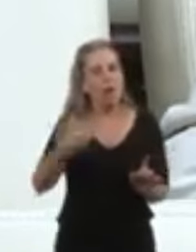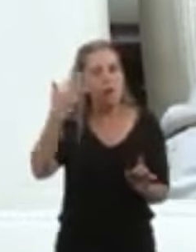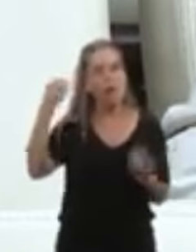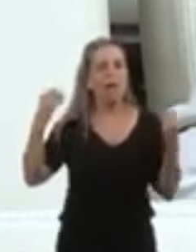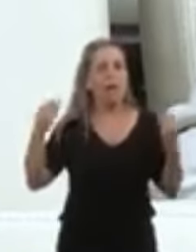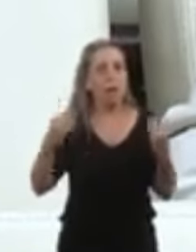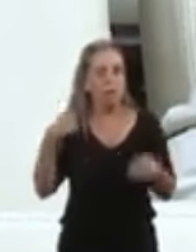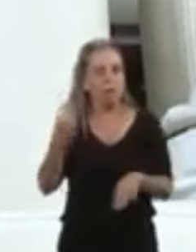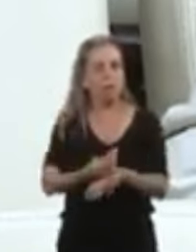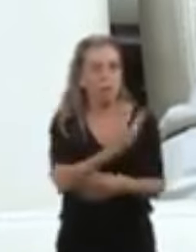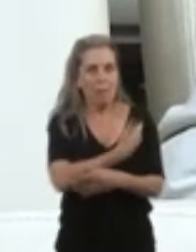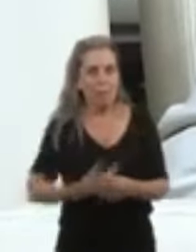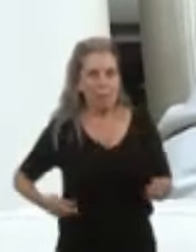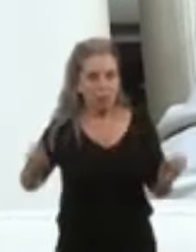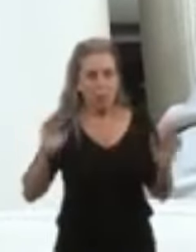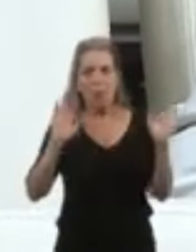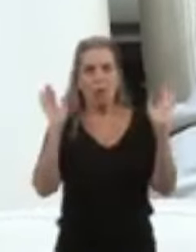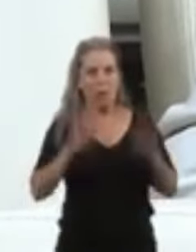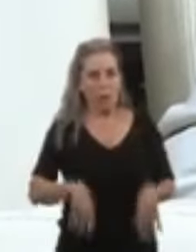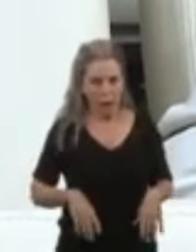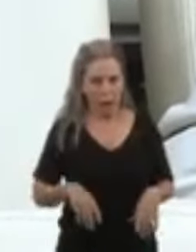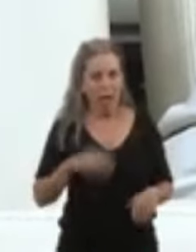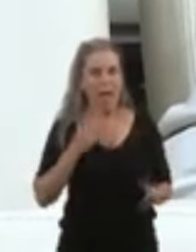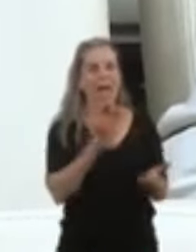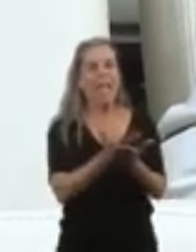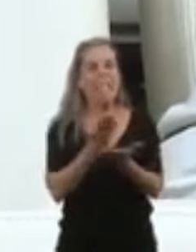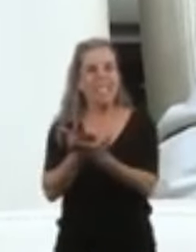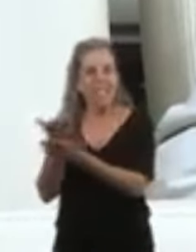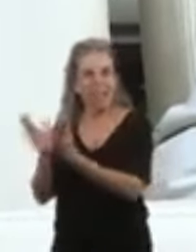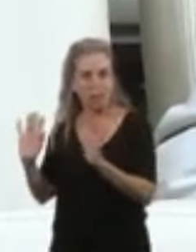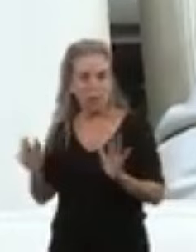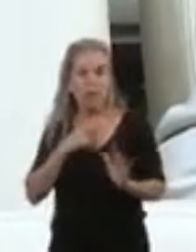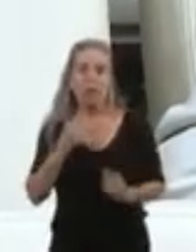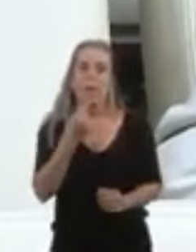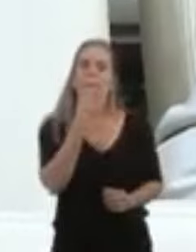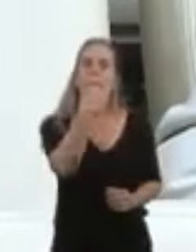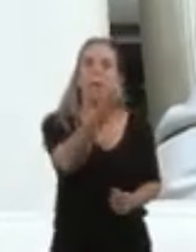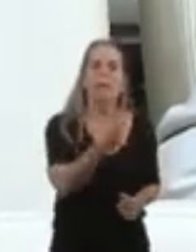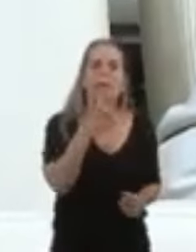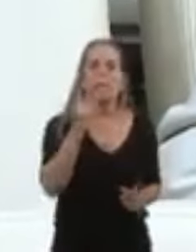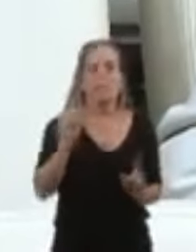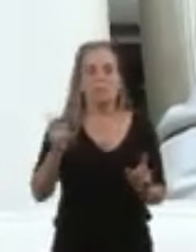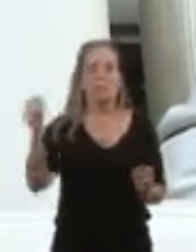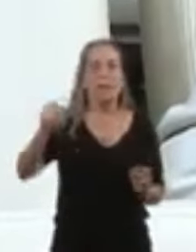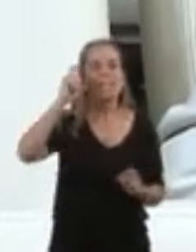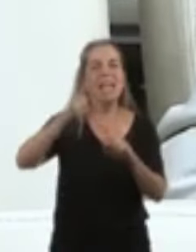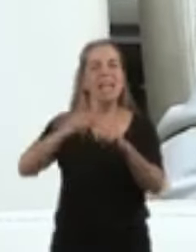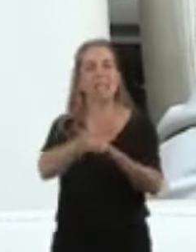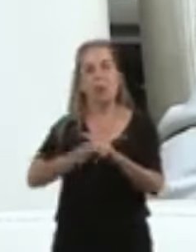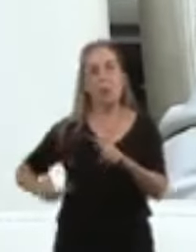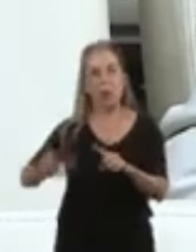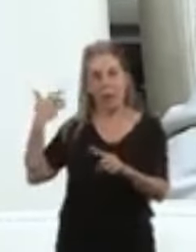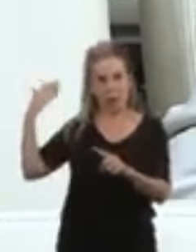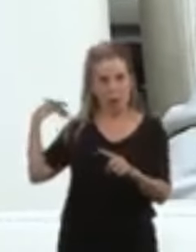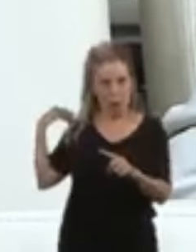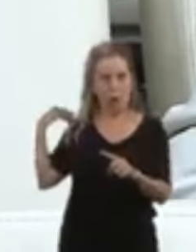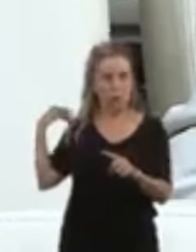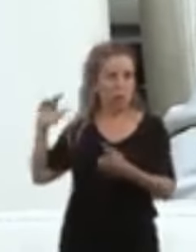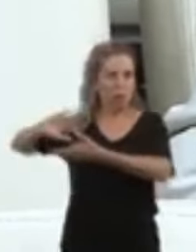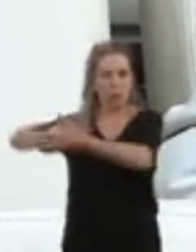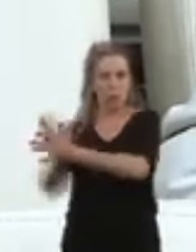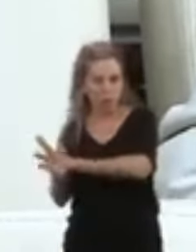robustecer el sistema eléctrico Le quiero preguntar si el gobierno además de lo que hizo el Gobierno anterior que básicamente terminó